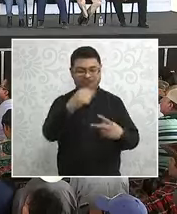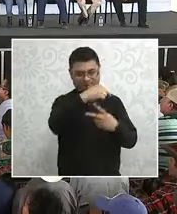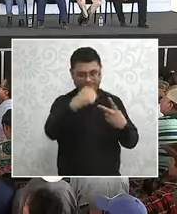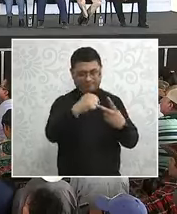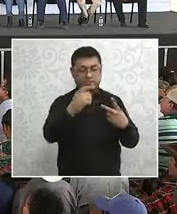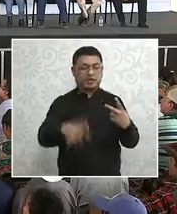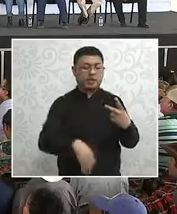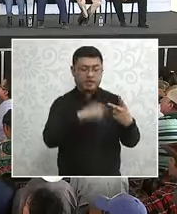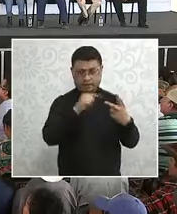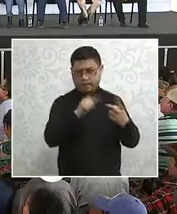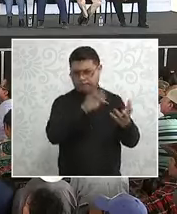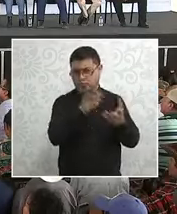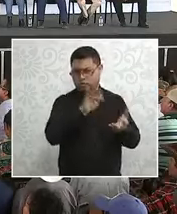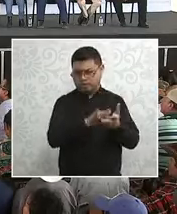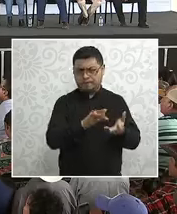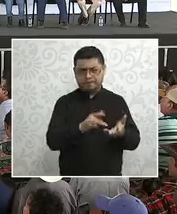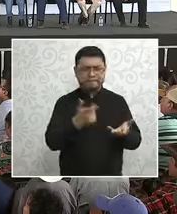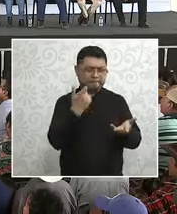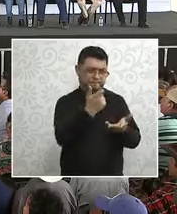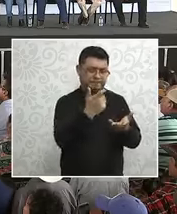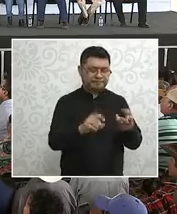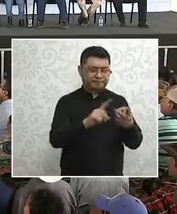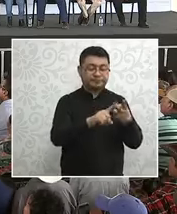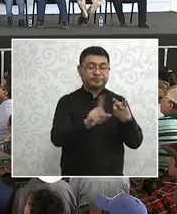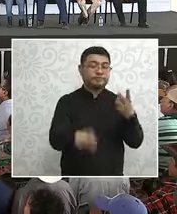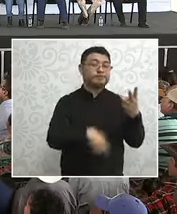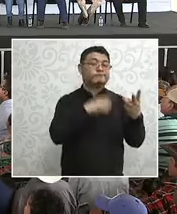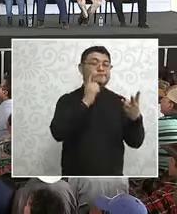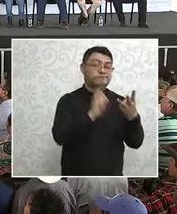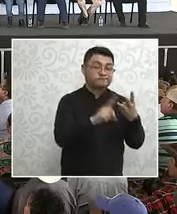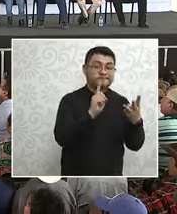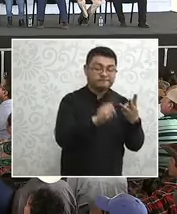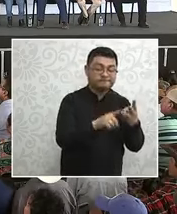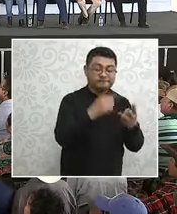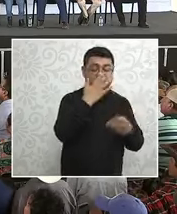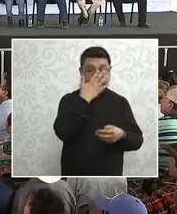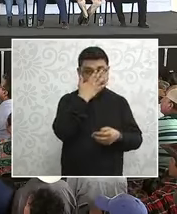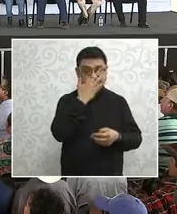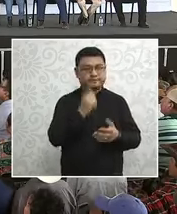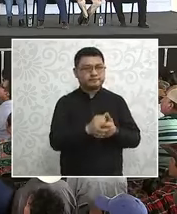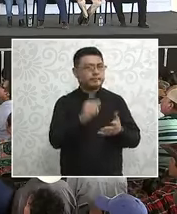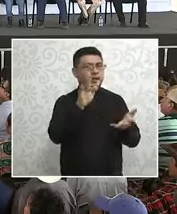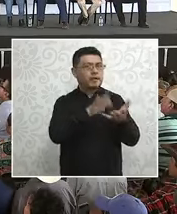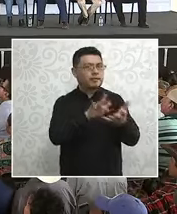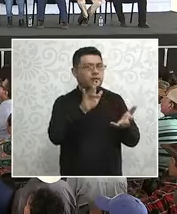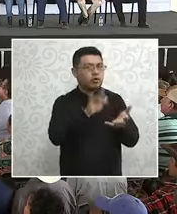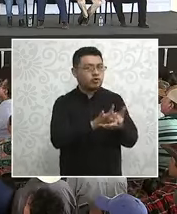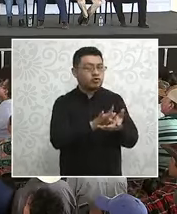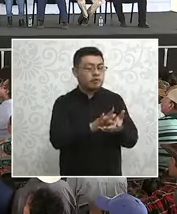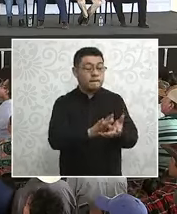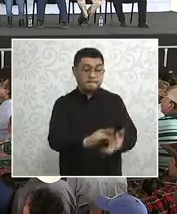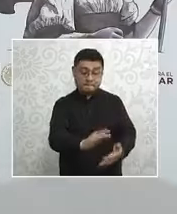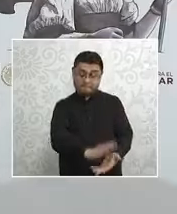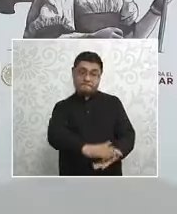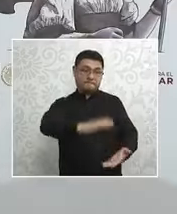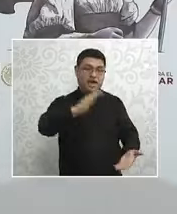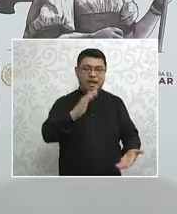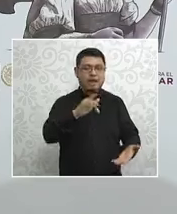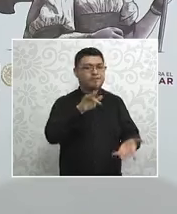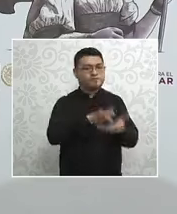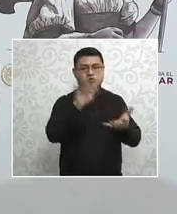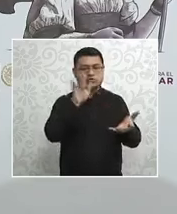programa las becas y el tercero es apoyo todavía más apoyo a los adultos